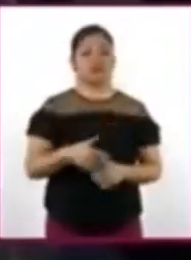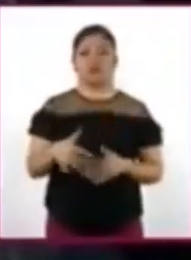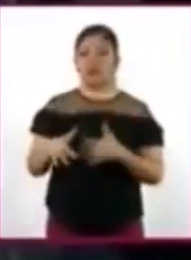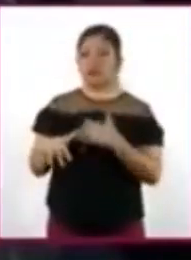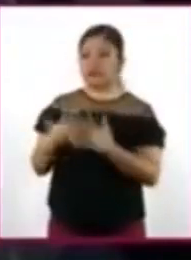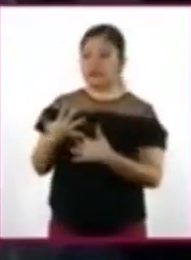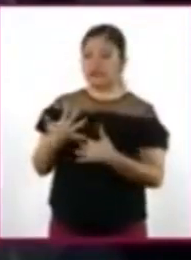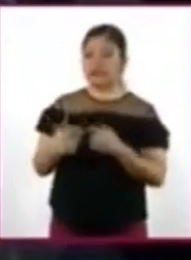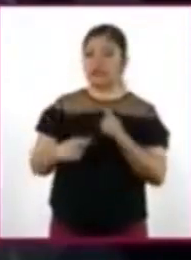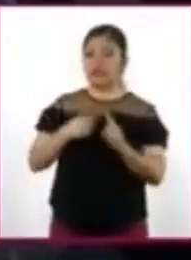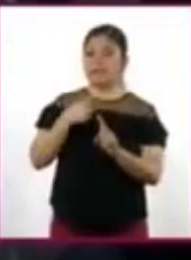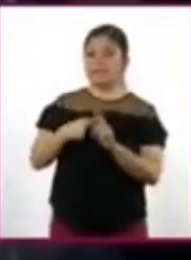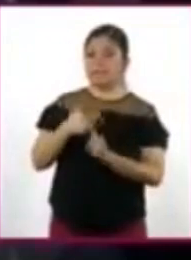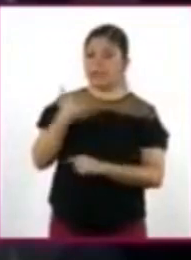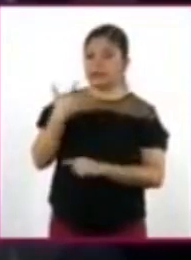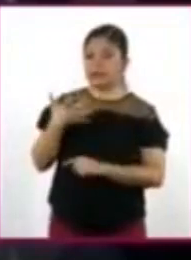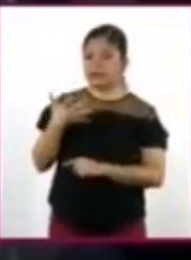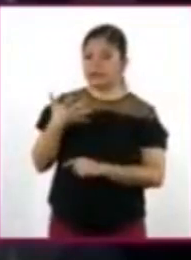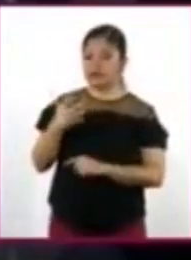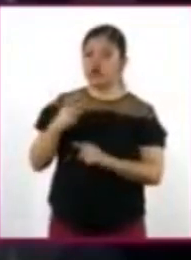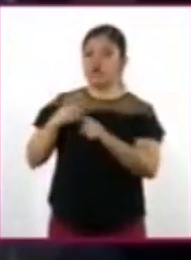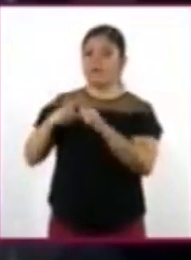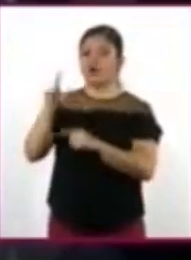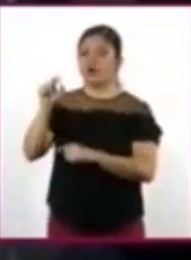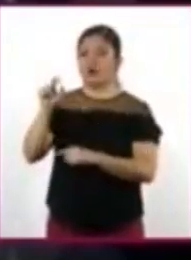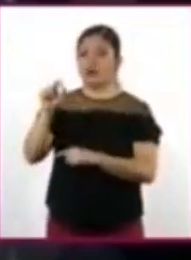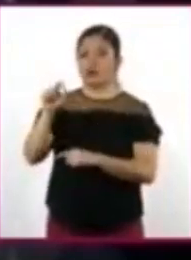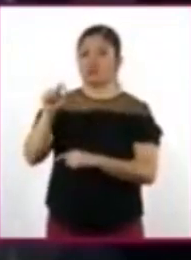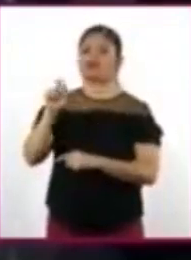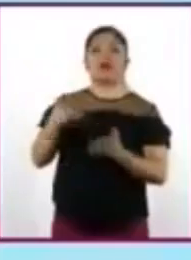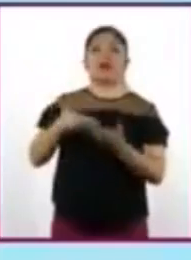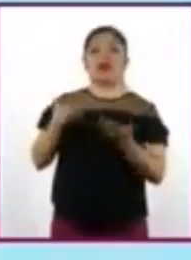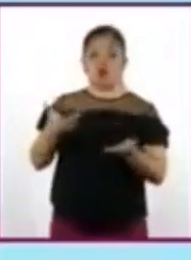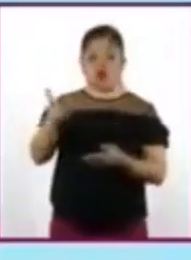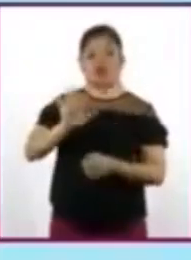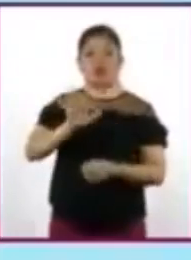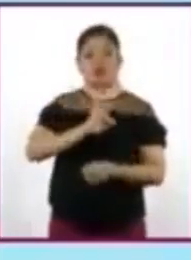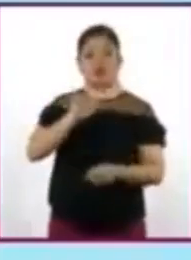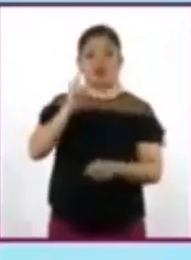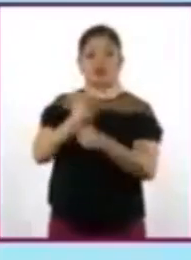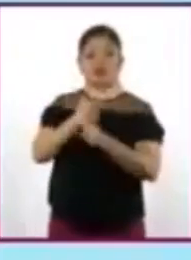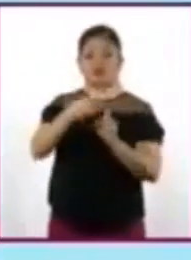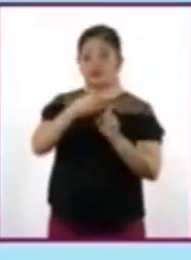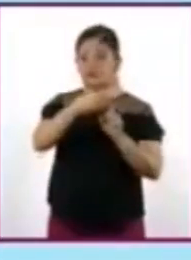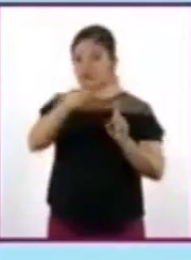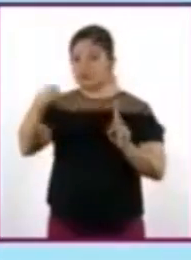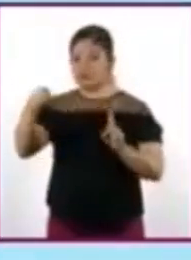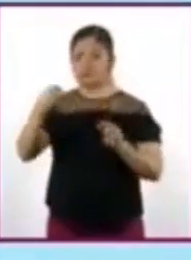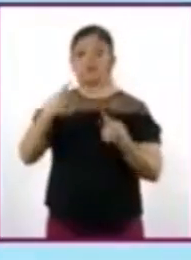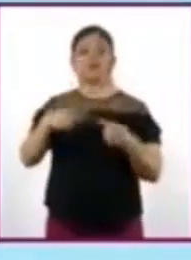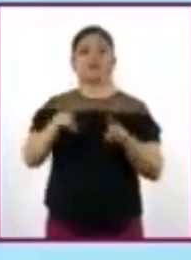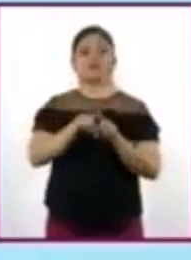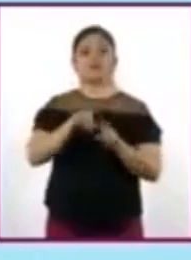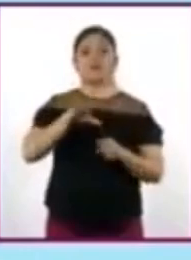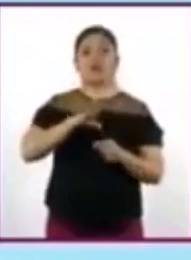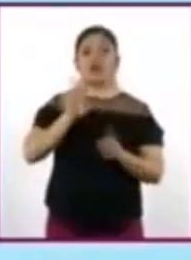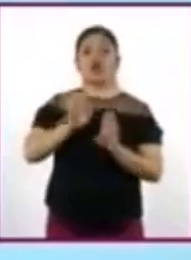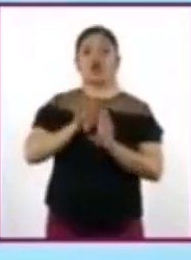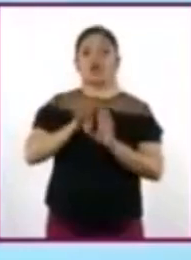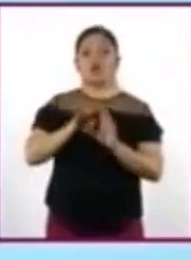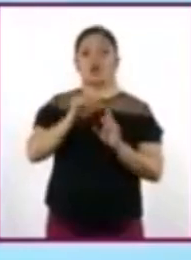15 más 5 por 20, que es 100. Una ecuación que describa el patrón de una